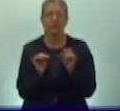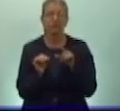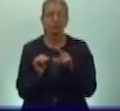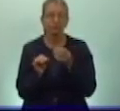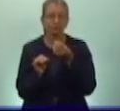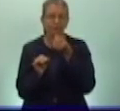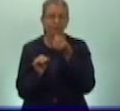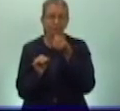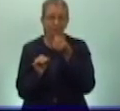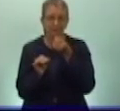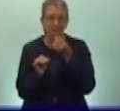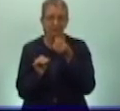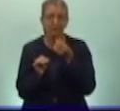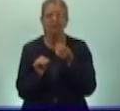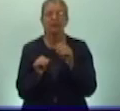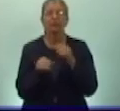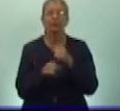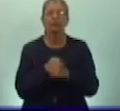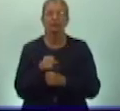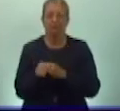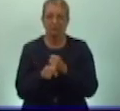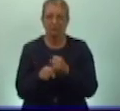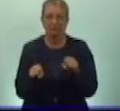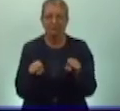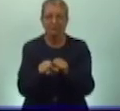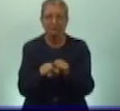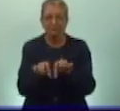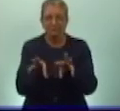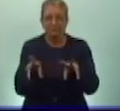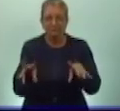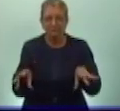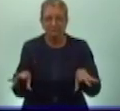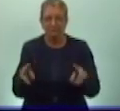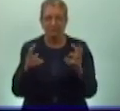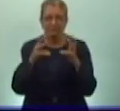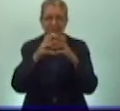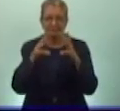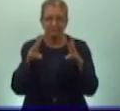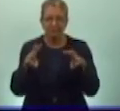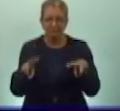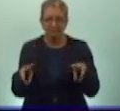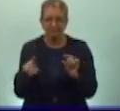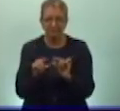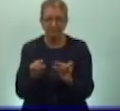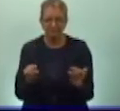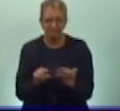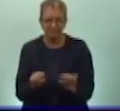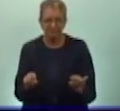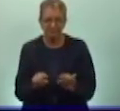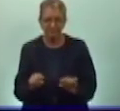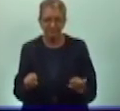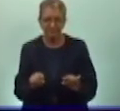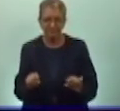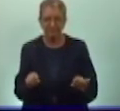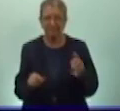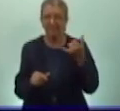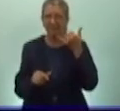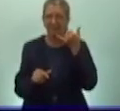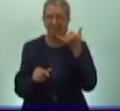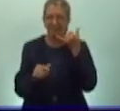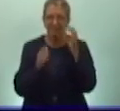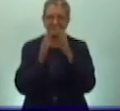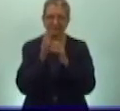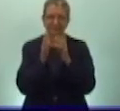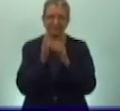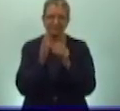posibilidades, puedan utilizar todas las aplicaciones que a continuación están observando. También decirles que